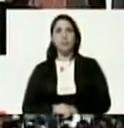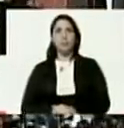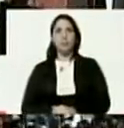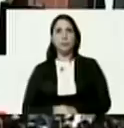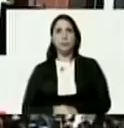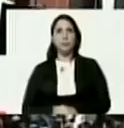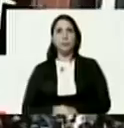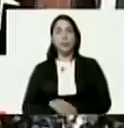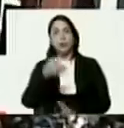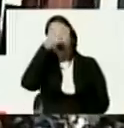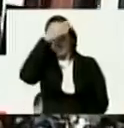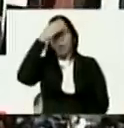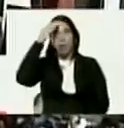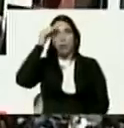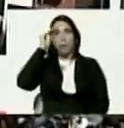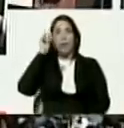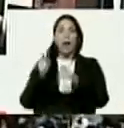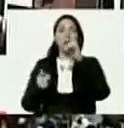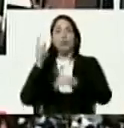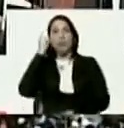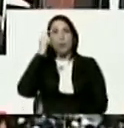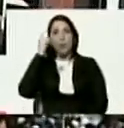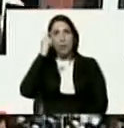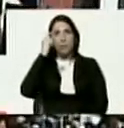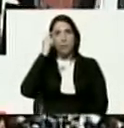Si Donald Trump algún día